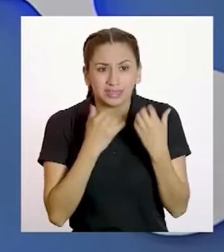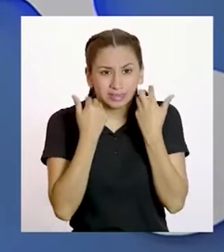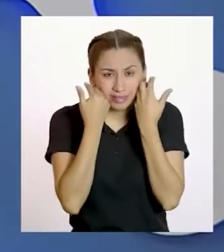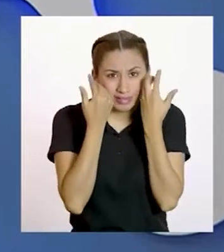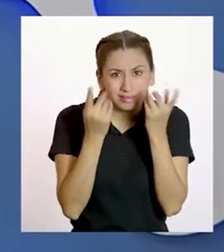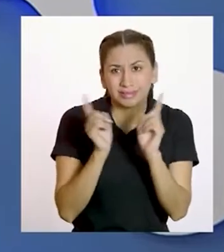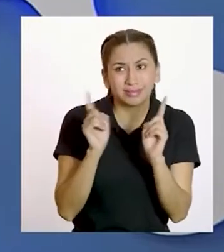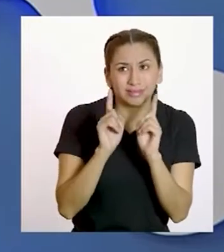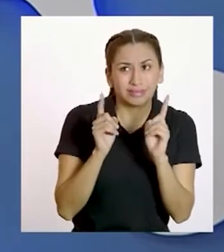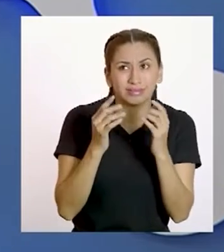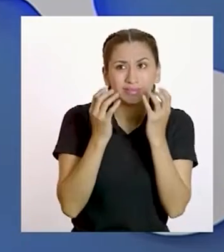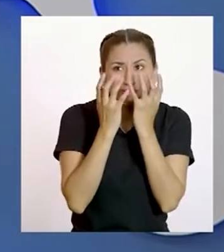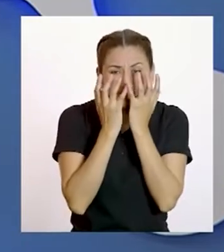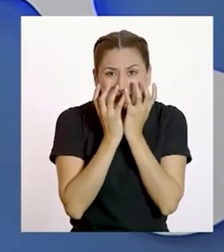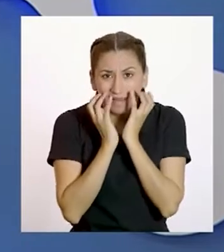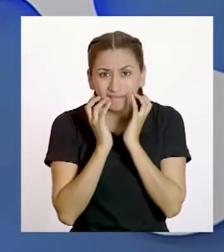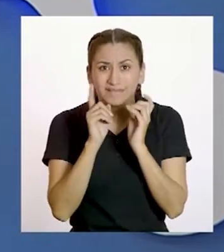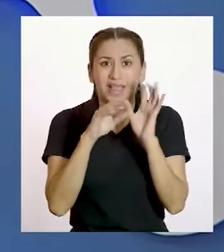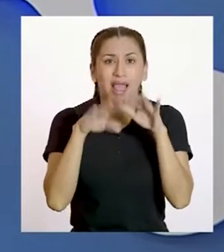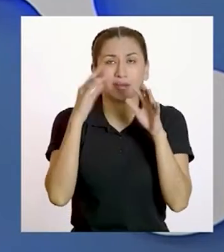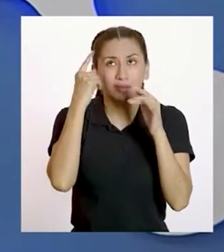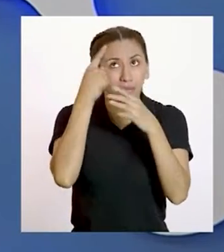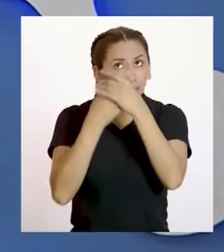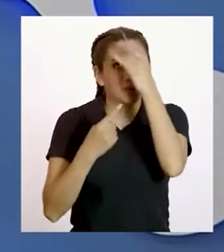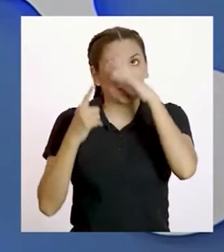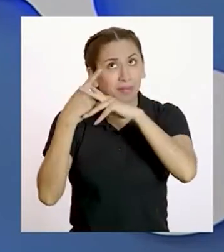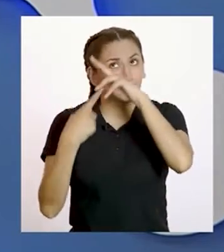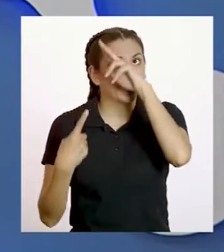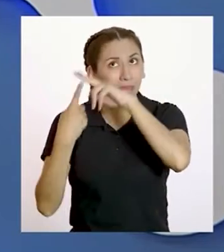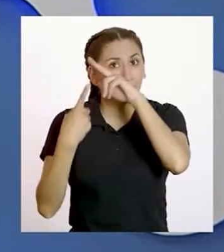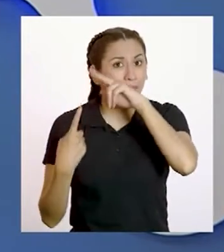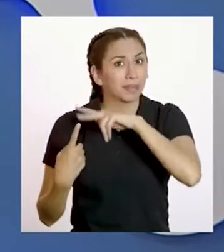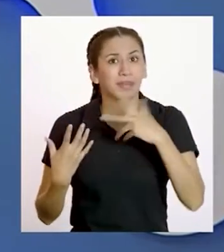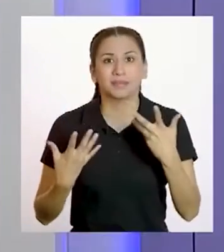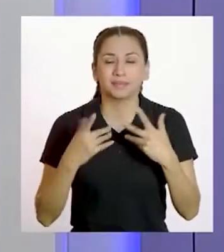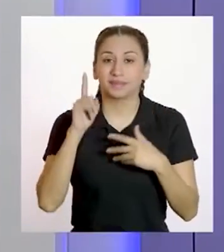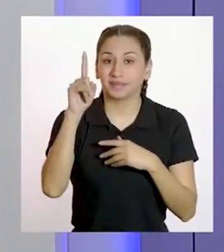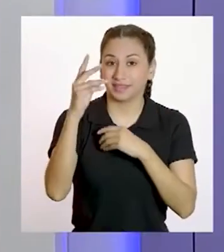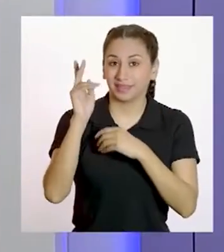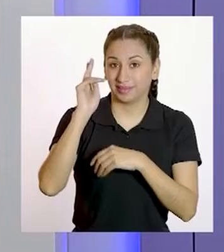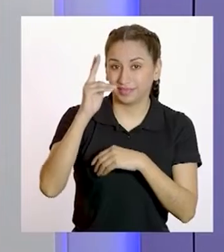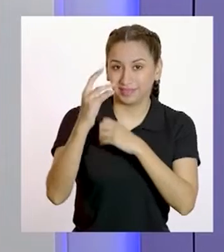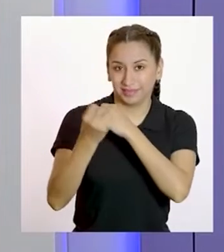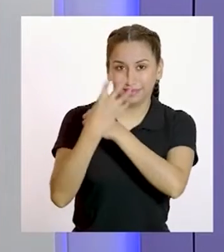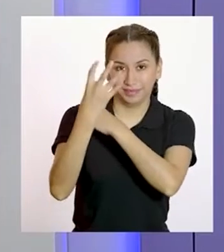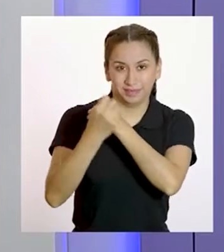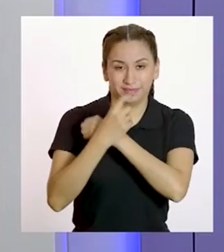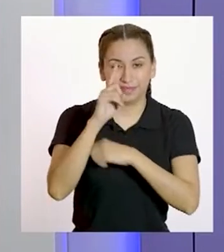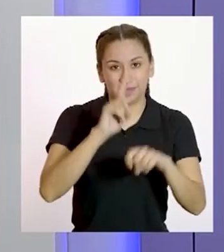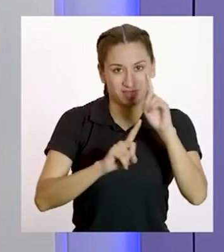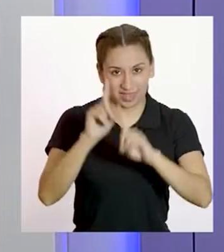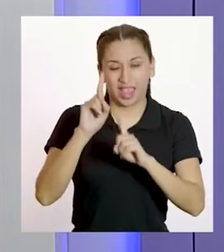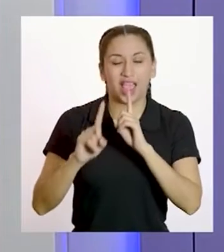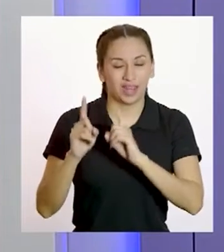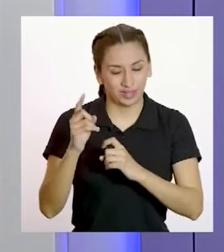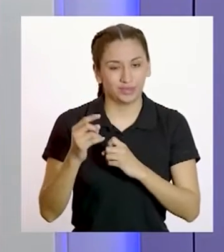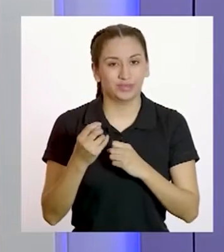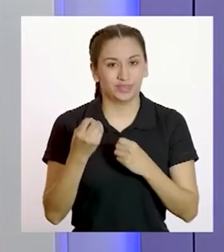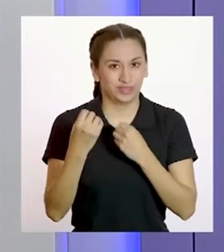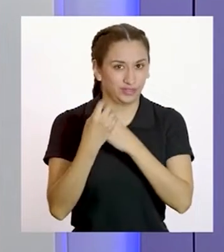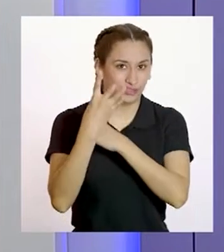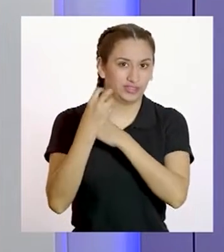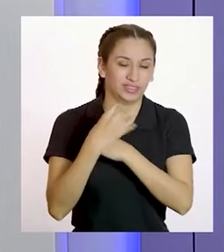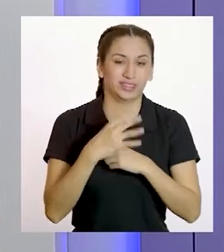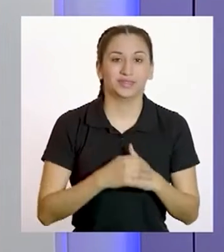que me ponga nervioso ni me olvide lo que debo decir? Ella me dio algunos consejos y